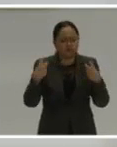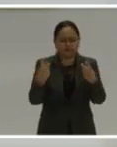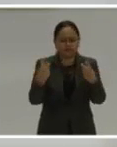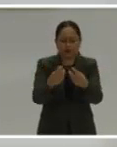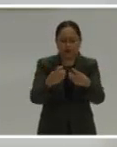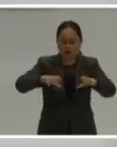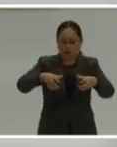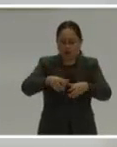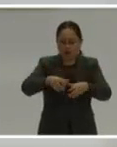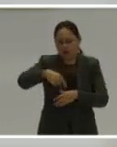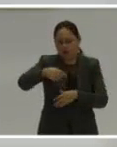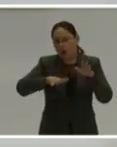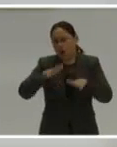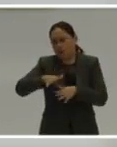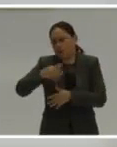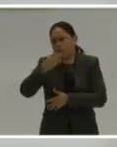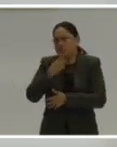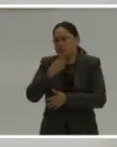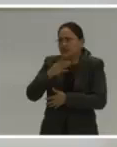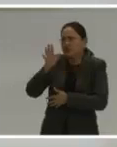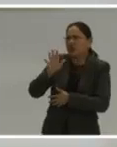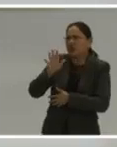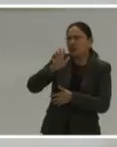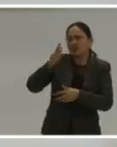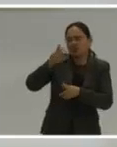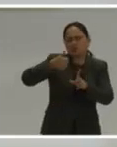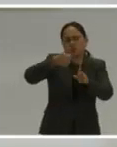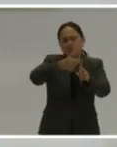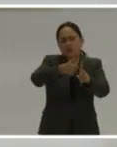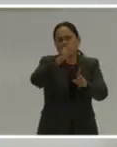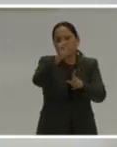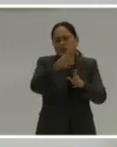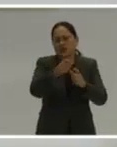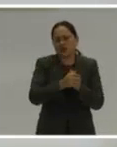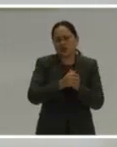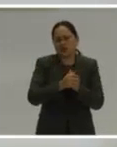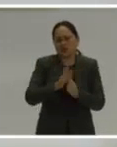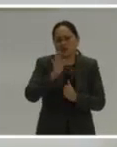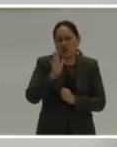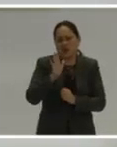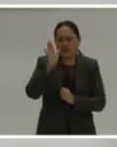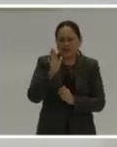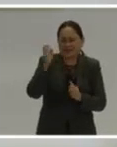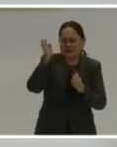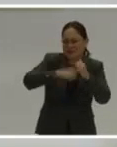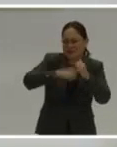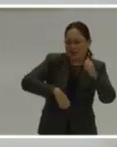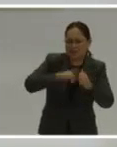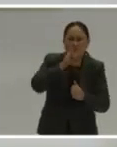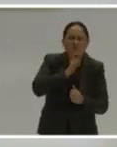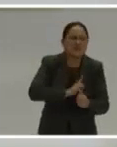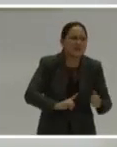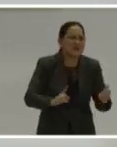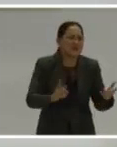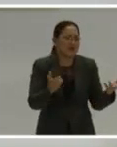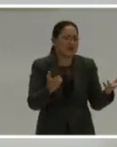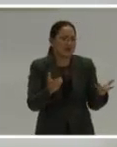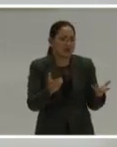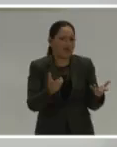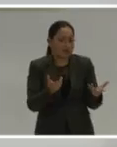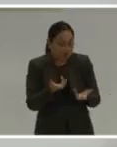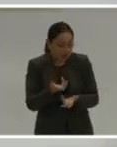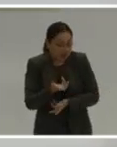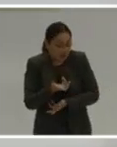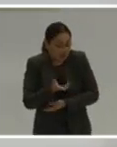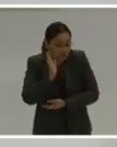A veces nos dicen de que la autonomía, nos dice, es una mamada, sí, es un engaño, diríamos, ¿no?